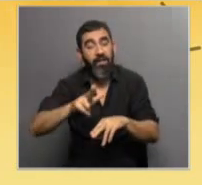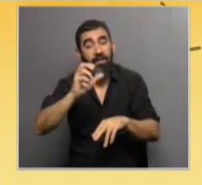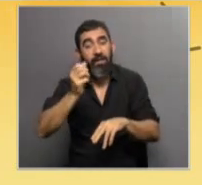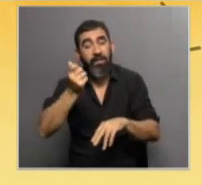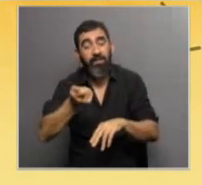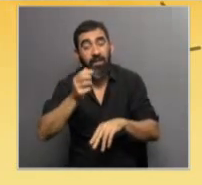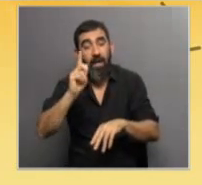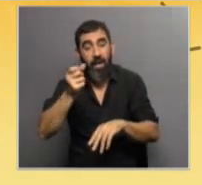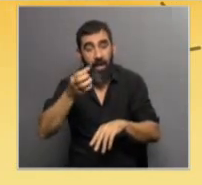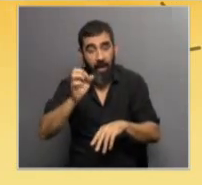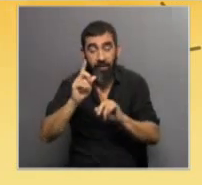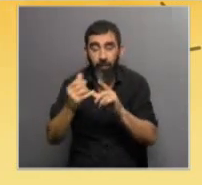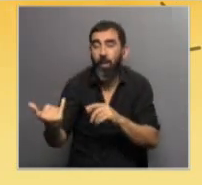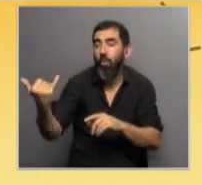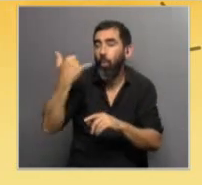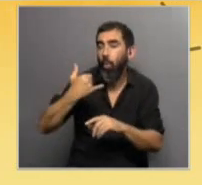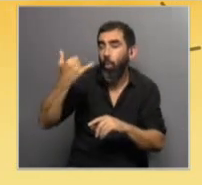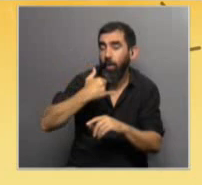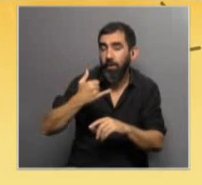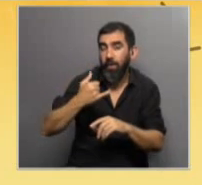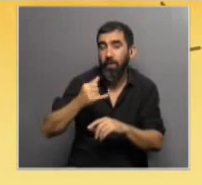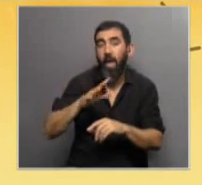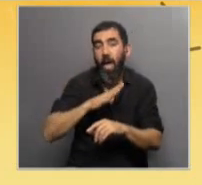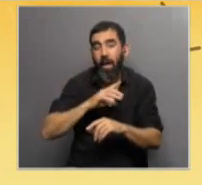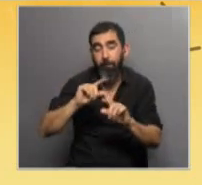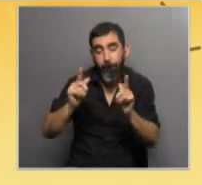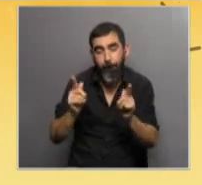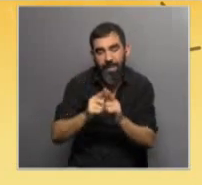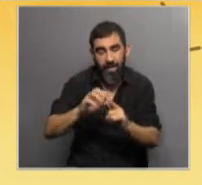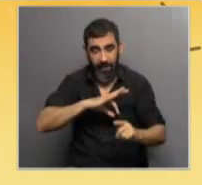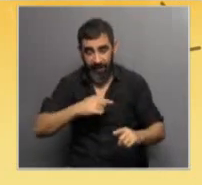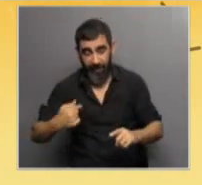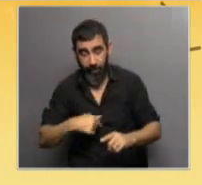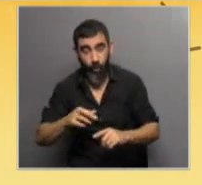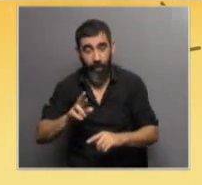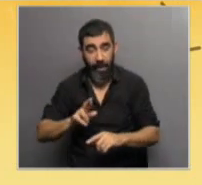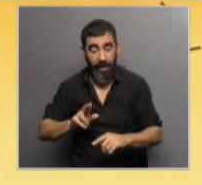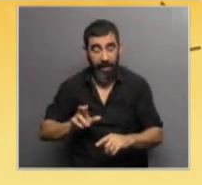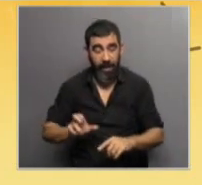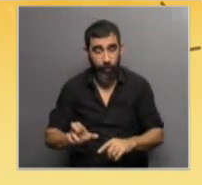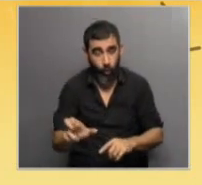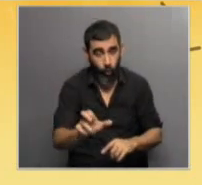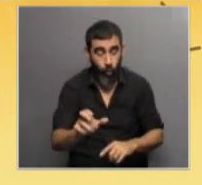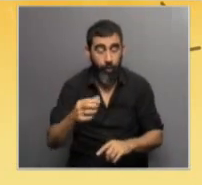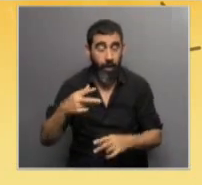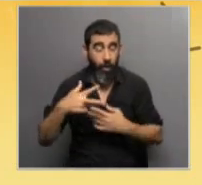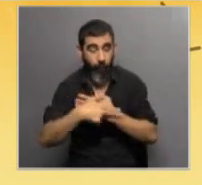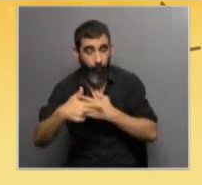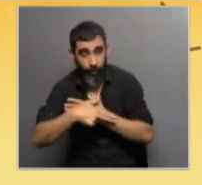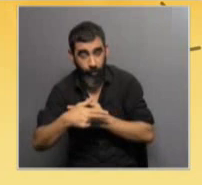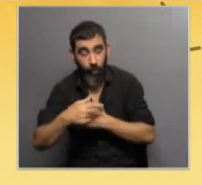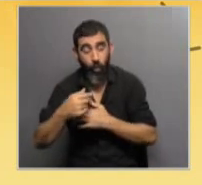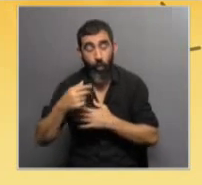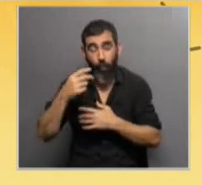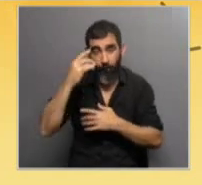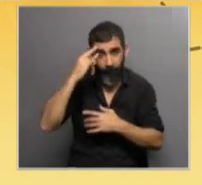nos contaba también que si bien hace un intestino de ratón de ovino y bovino también para estudiar la toxoplasmosis